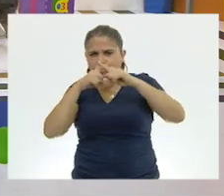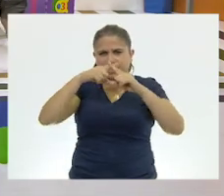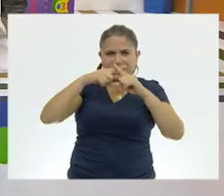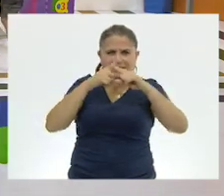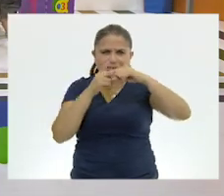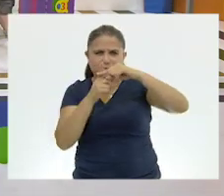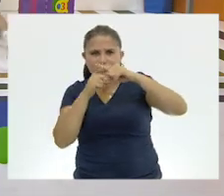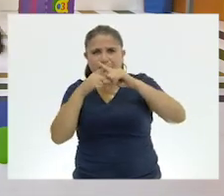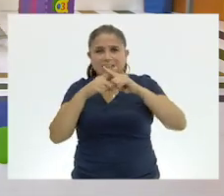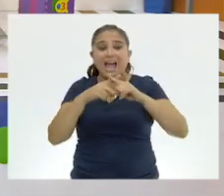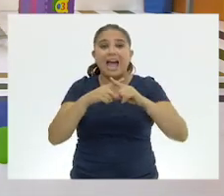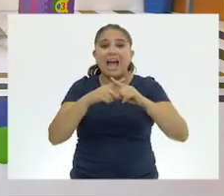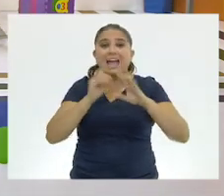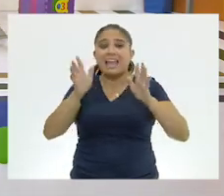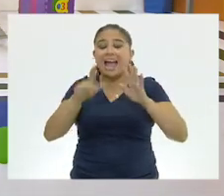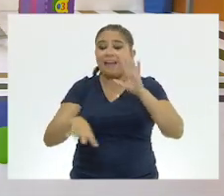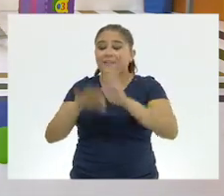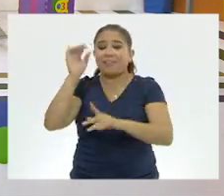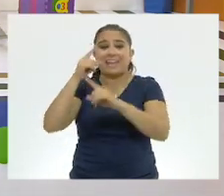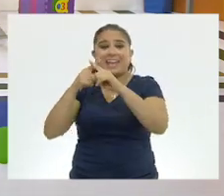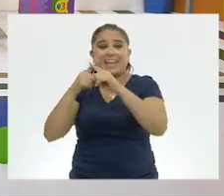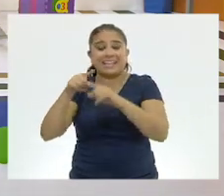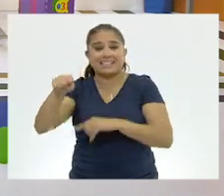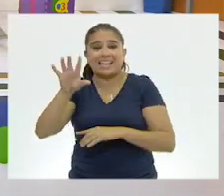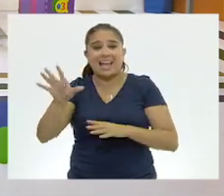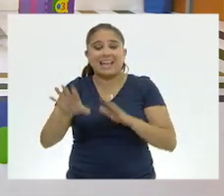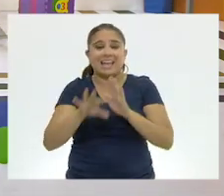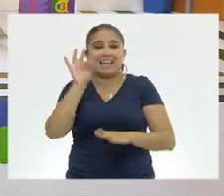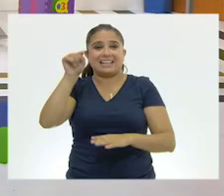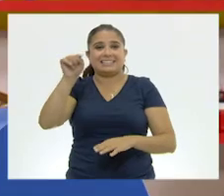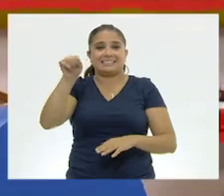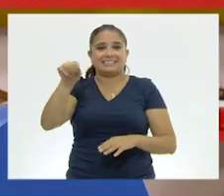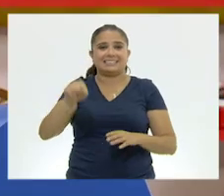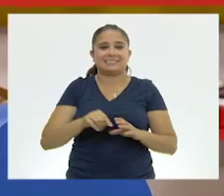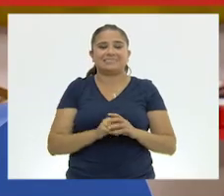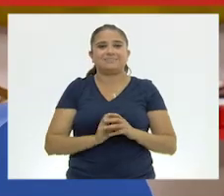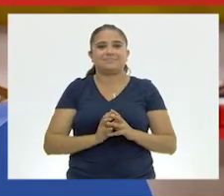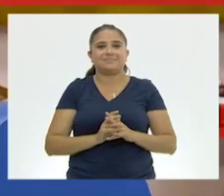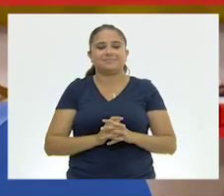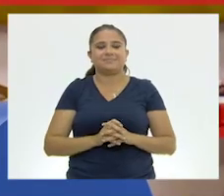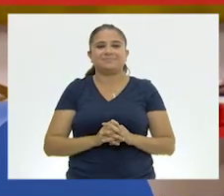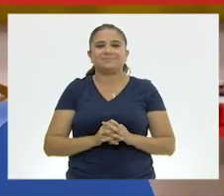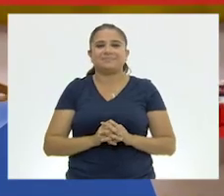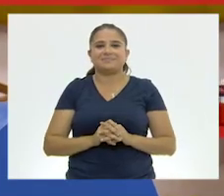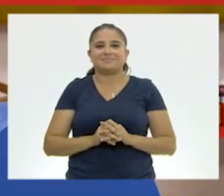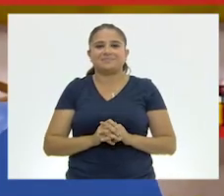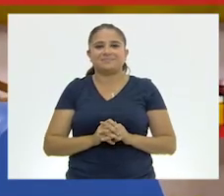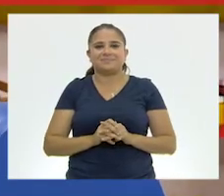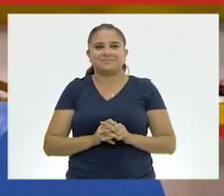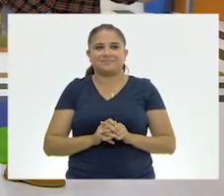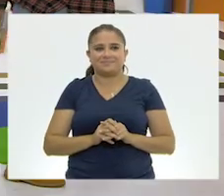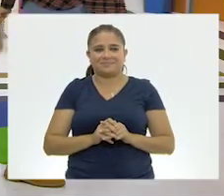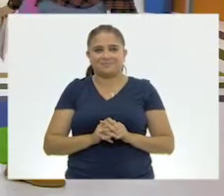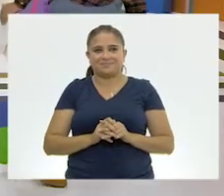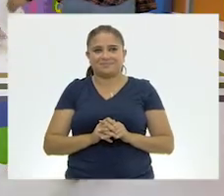X. Yo ya encontré una X. A ver. ¿Aquí? ¿Dónde puede ser? ¡Oh!